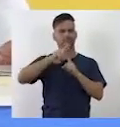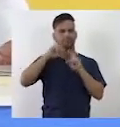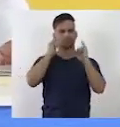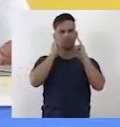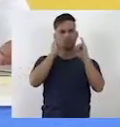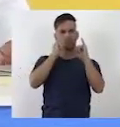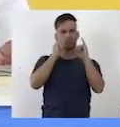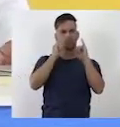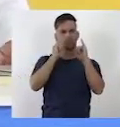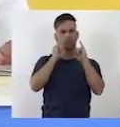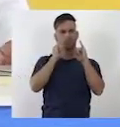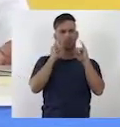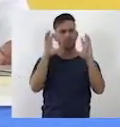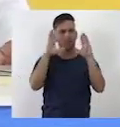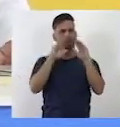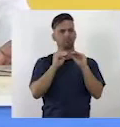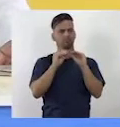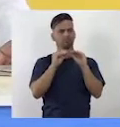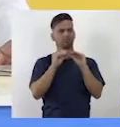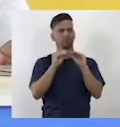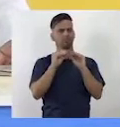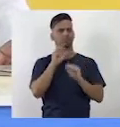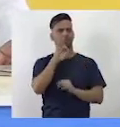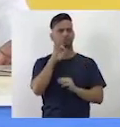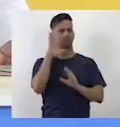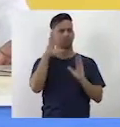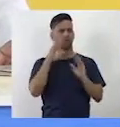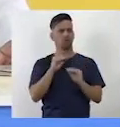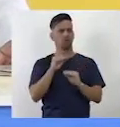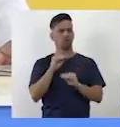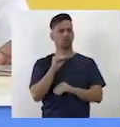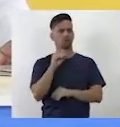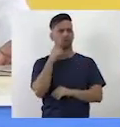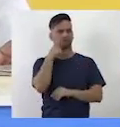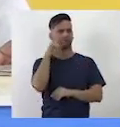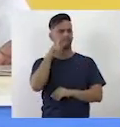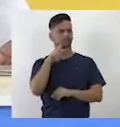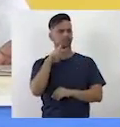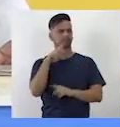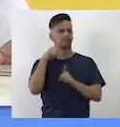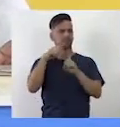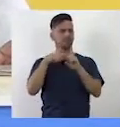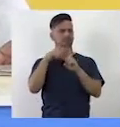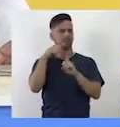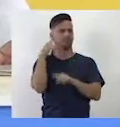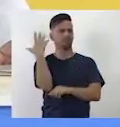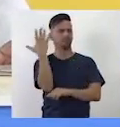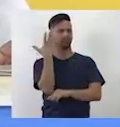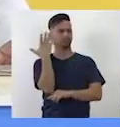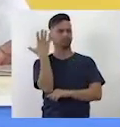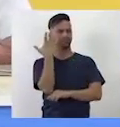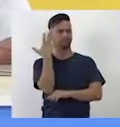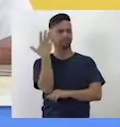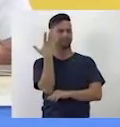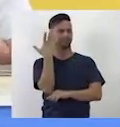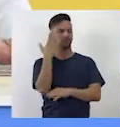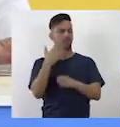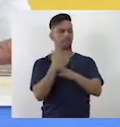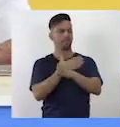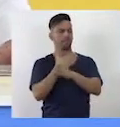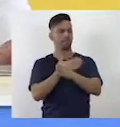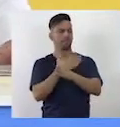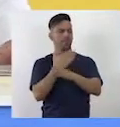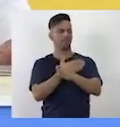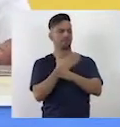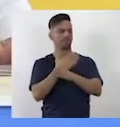con el noticiero de la noche sobre todo de parte meteorológico que hacen una predicción